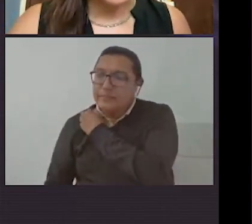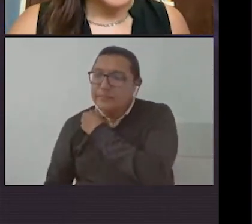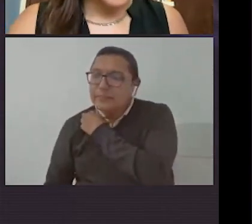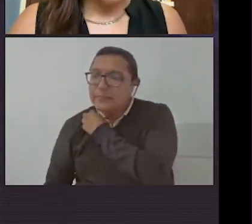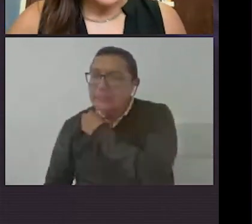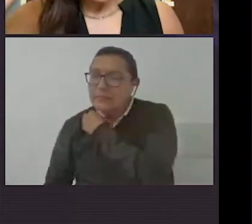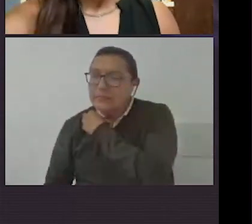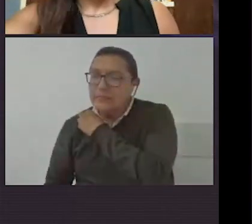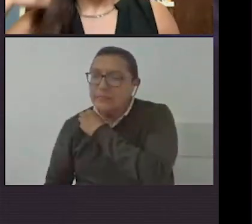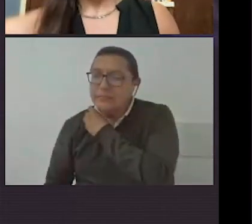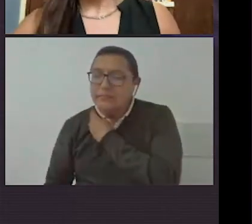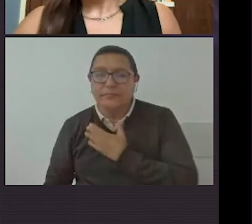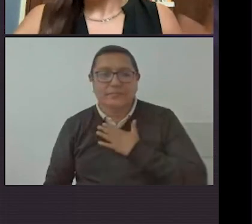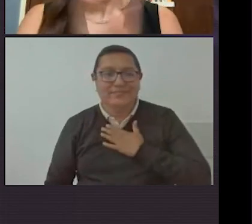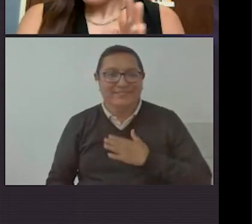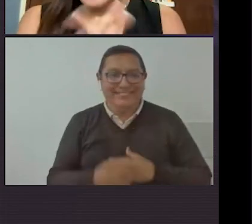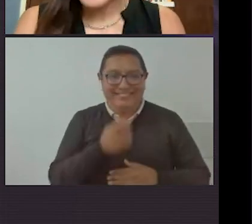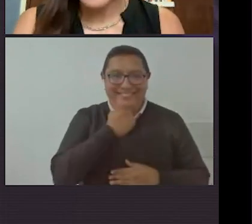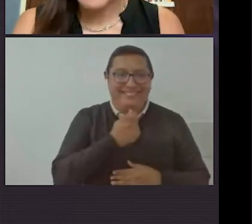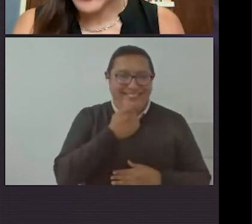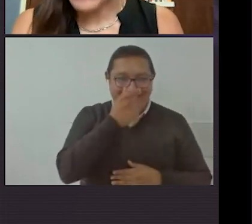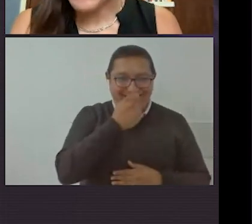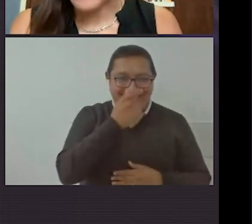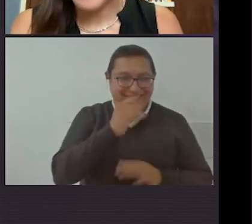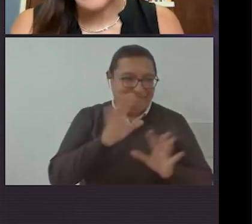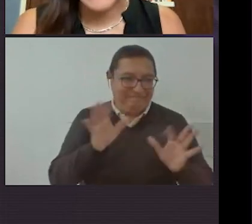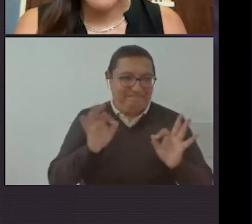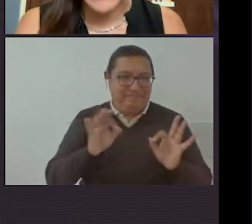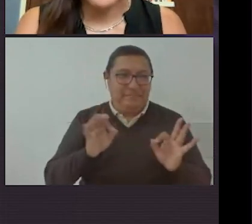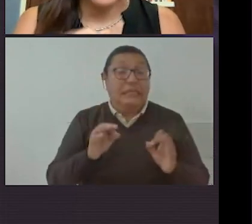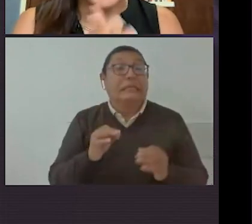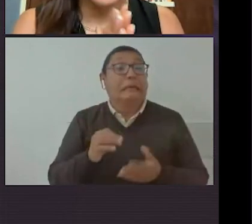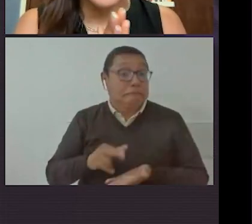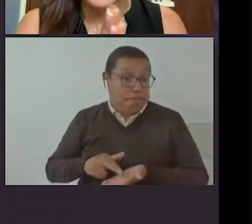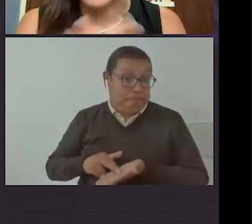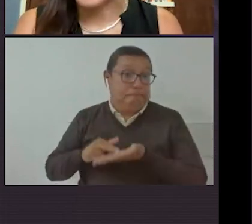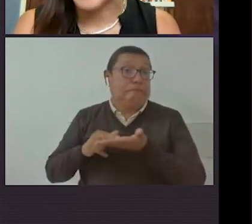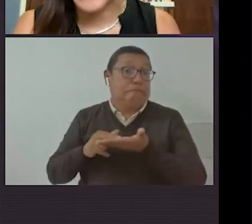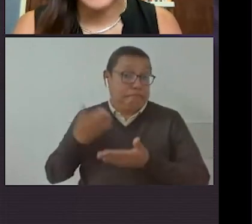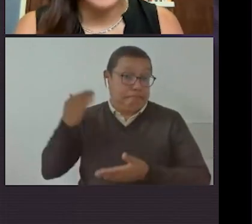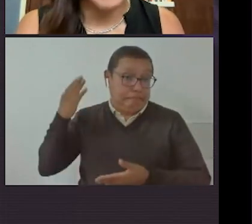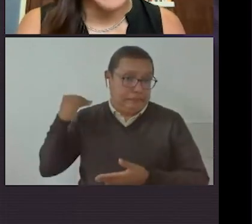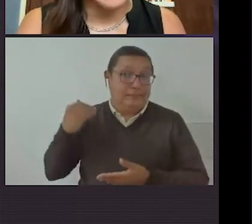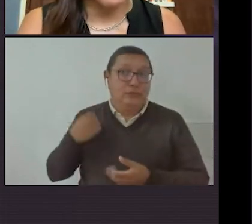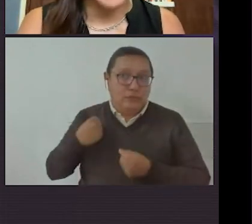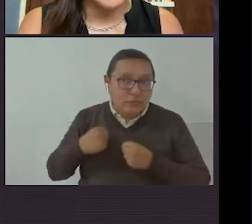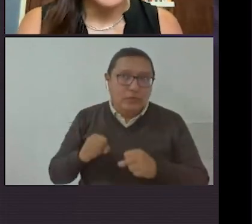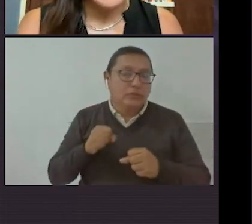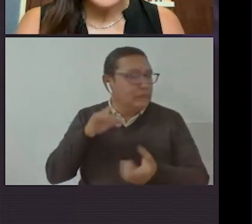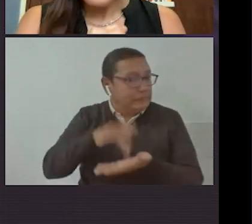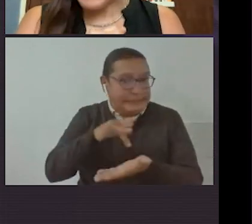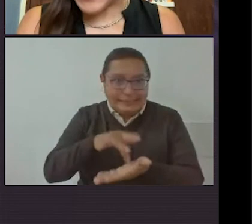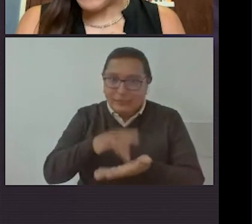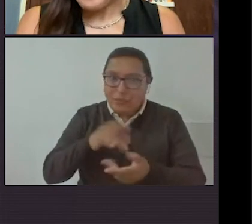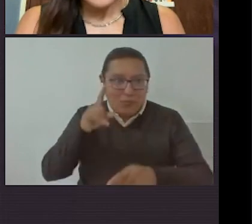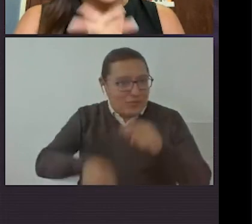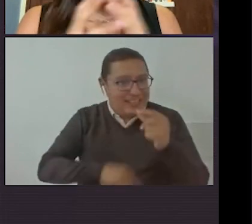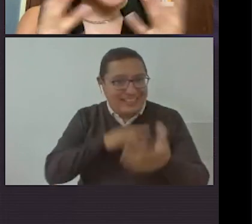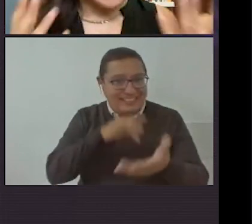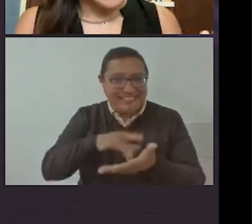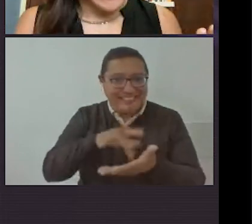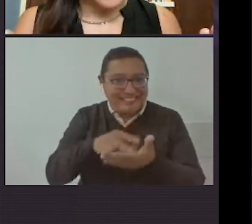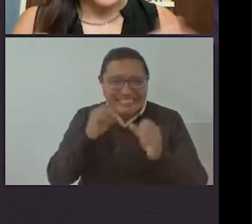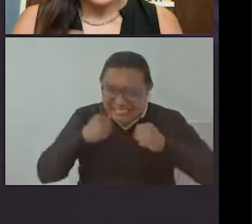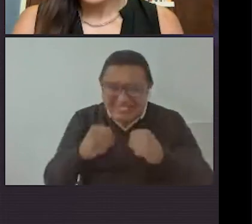No se crean. Ya me estoy recuperando de mi gripa, pero quería estar aquí con ustedes, no me lo quería perder. Pero bueno,